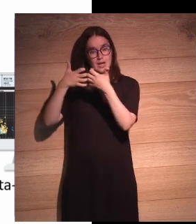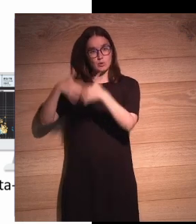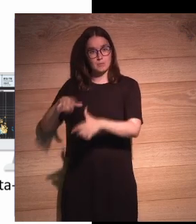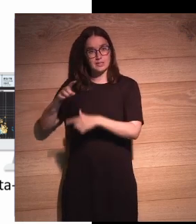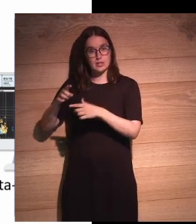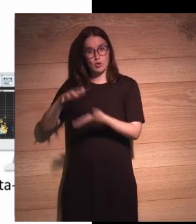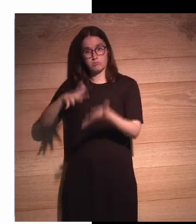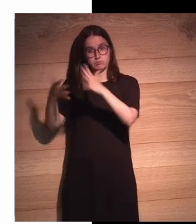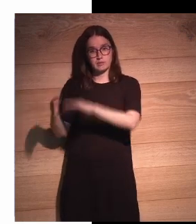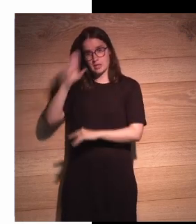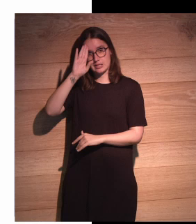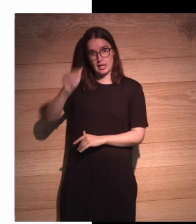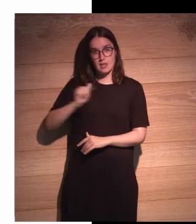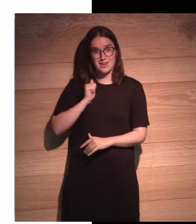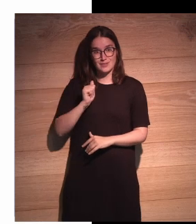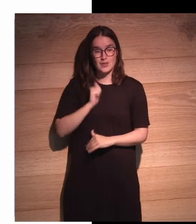inteligencia artificial.